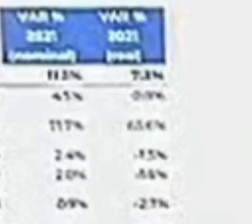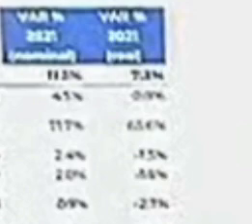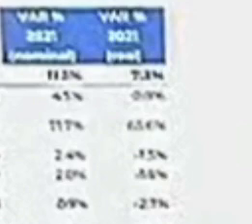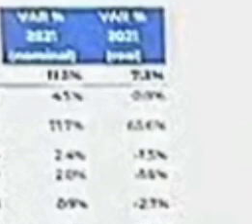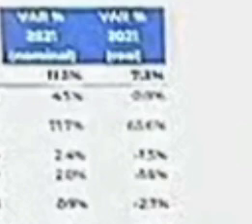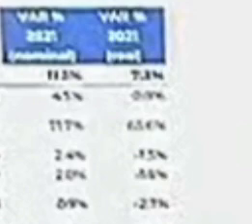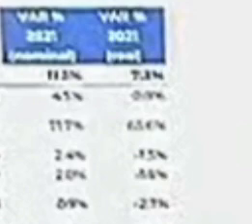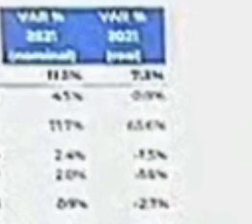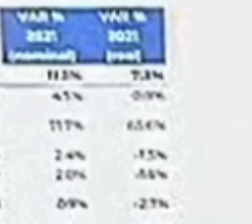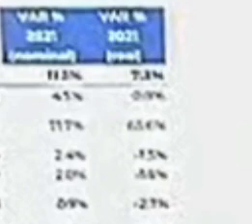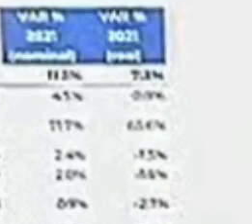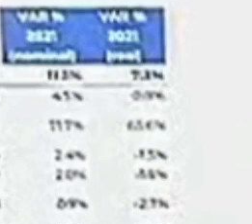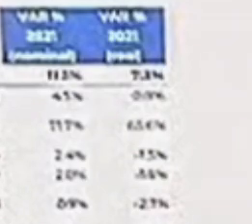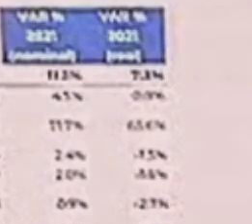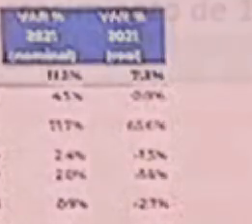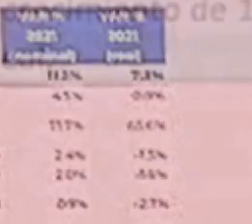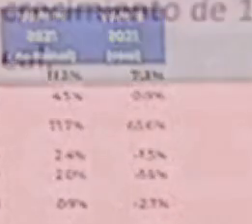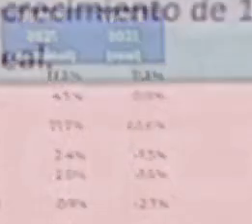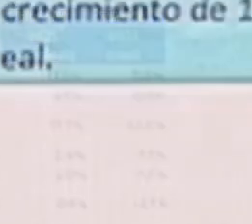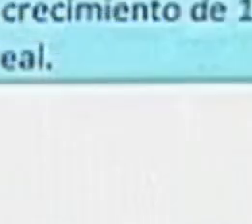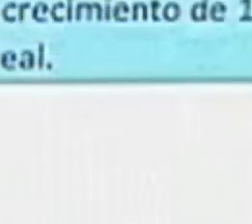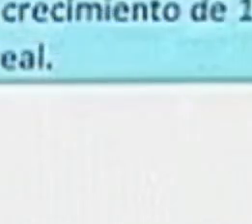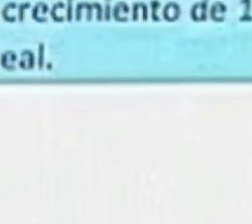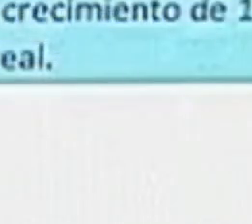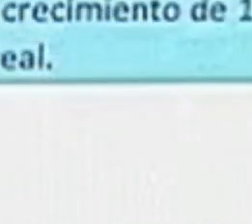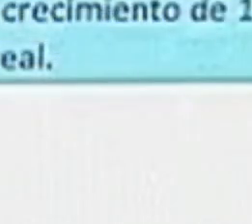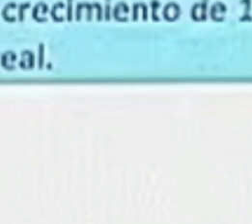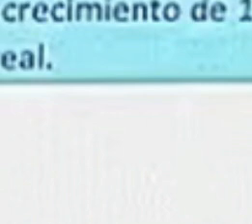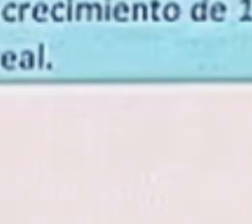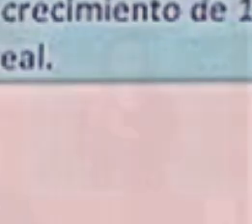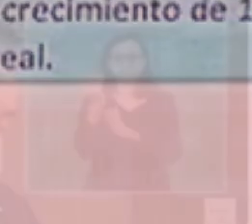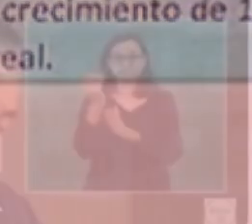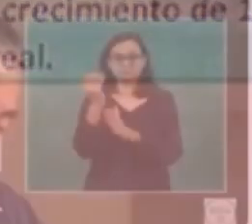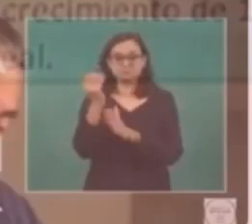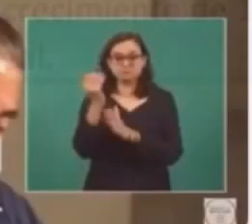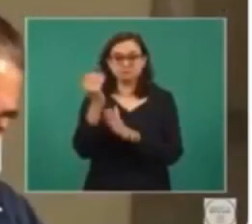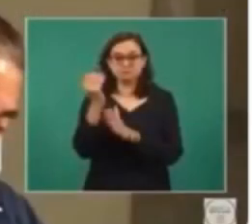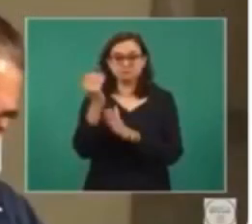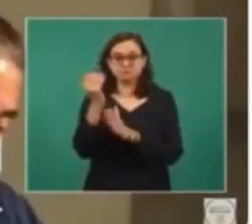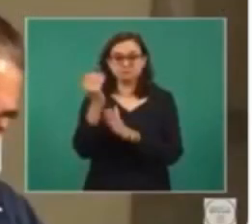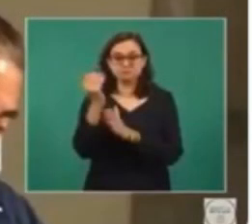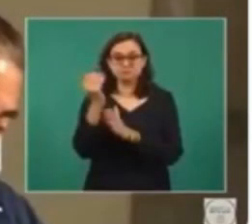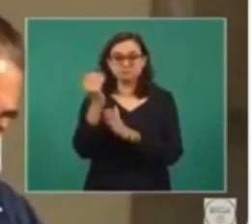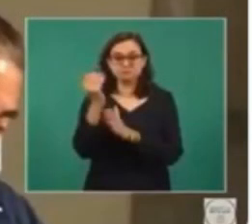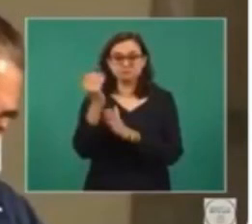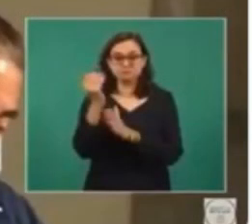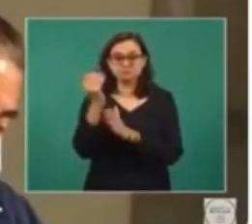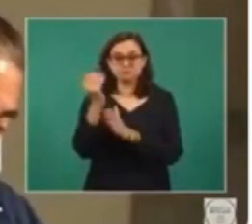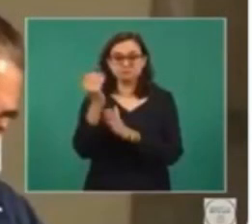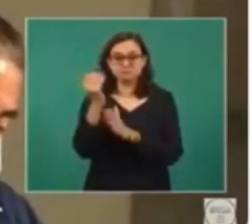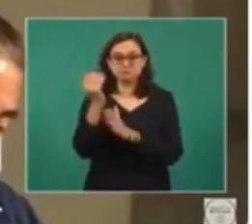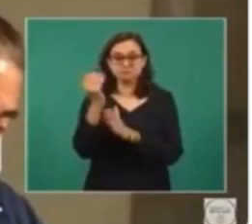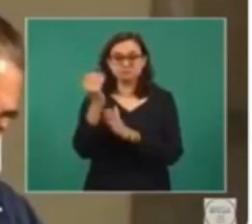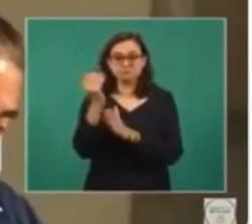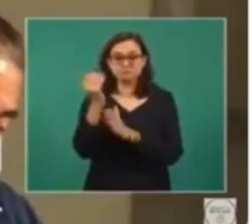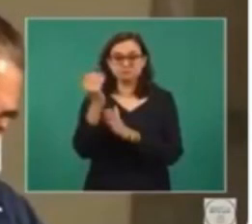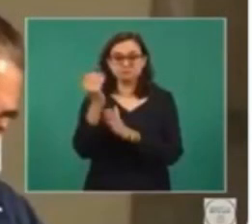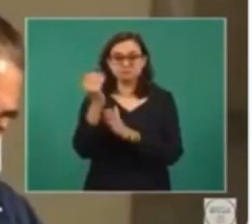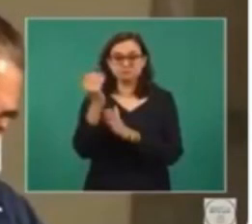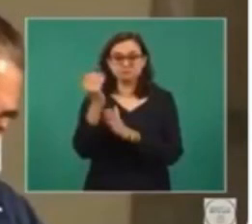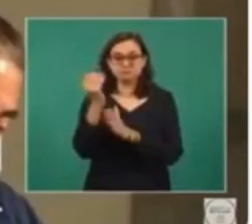la que plantea Bianca Aguirre de La Octava, por lo que ellos tienen la obligación de aclarar. A continuación, el